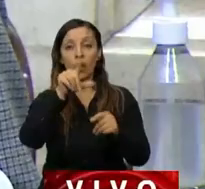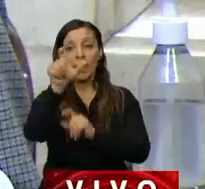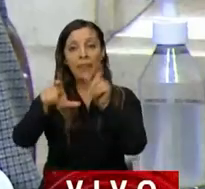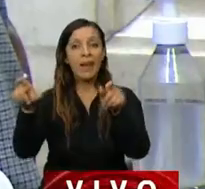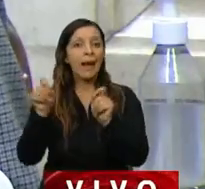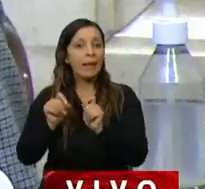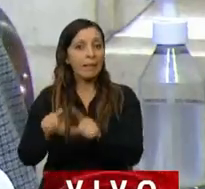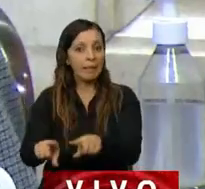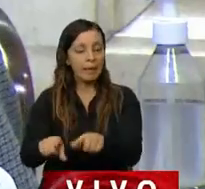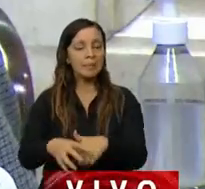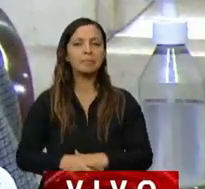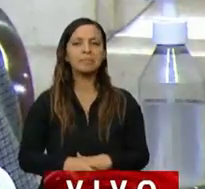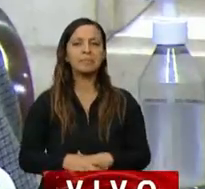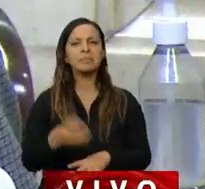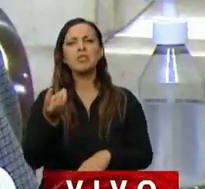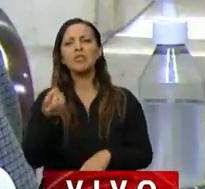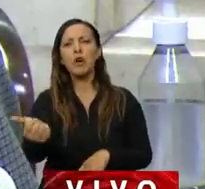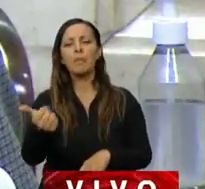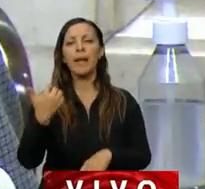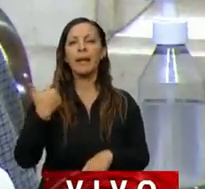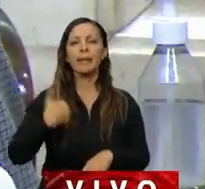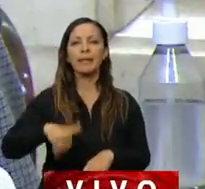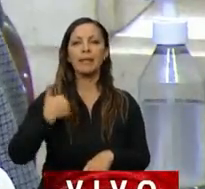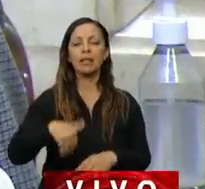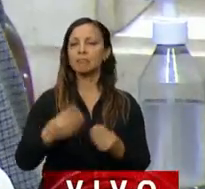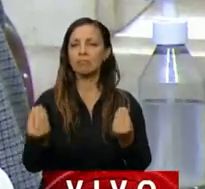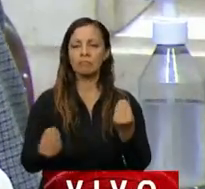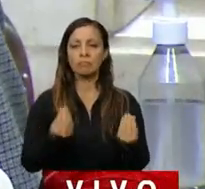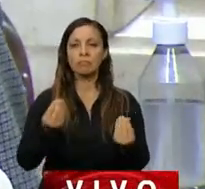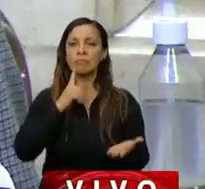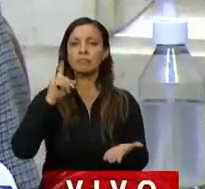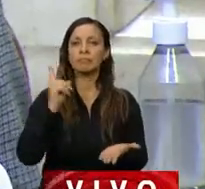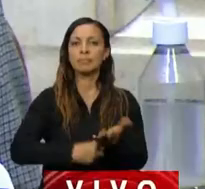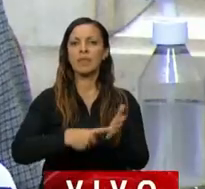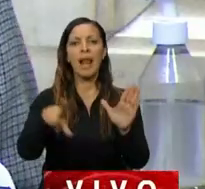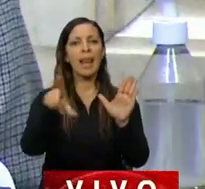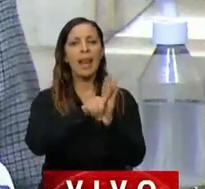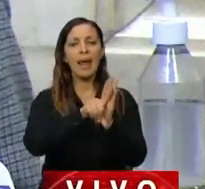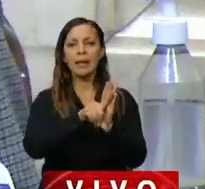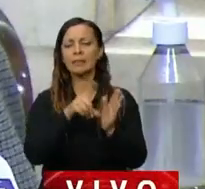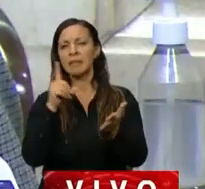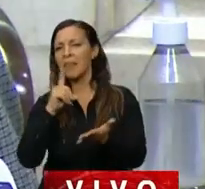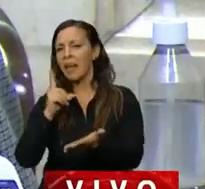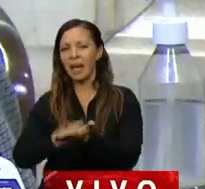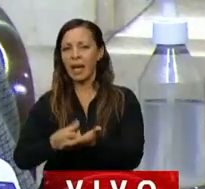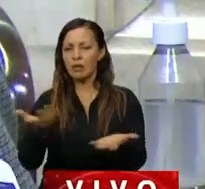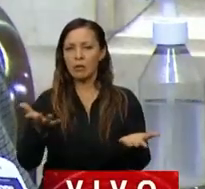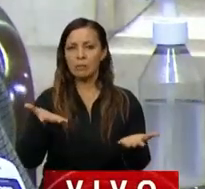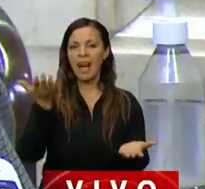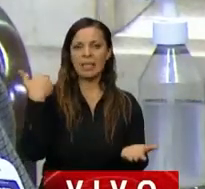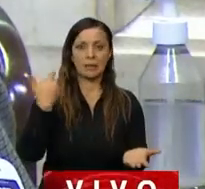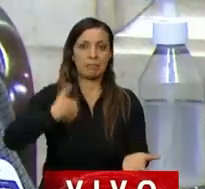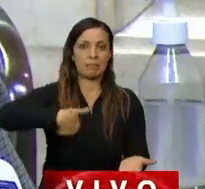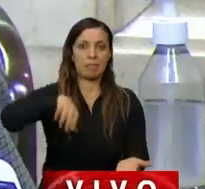gente, que el compre argentino fue impuesto por ley, creo que decreto ley, hace más de